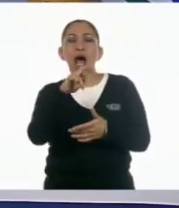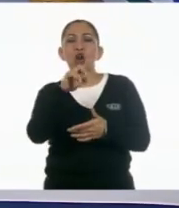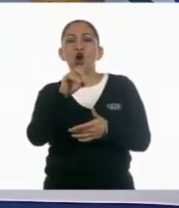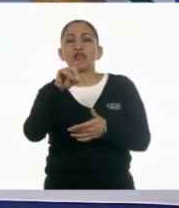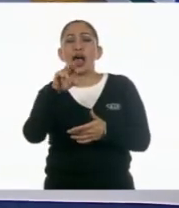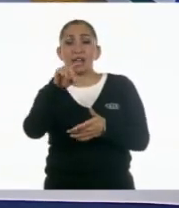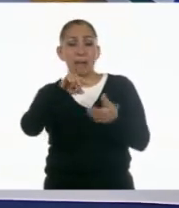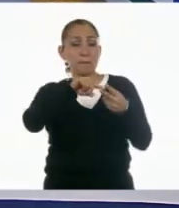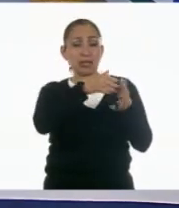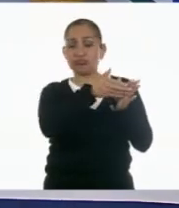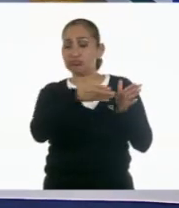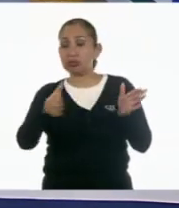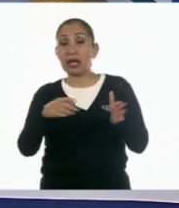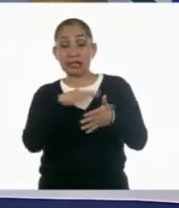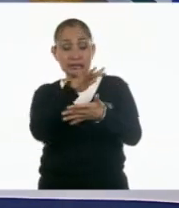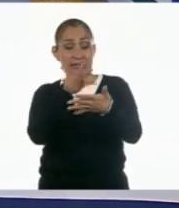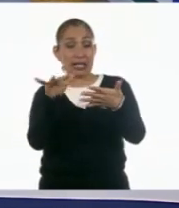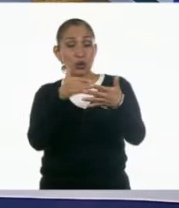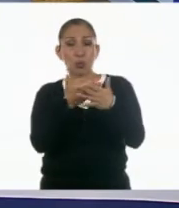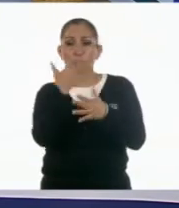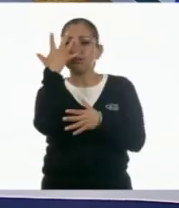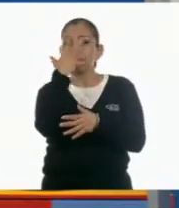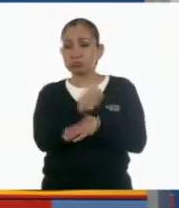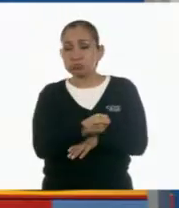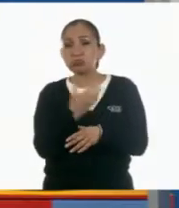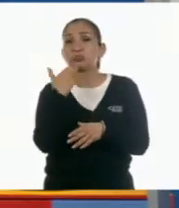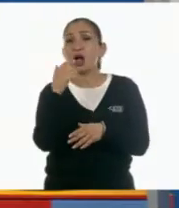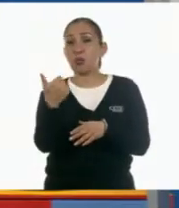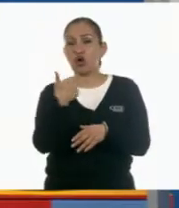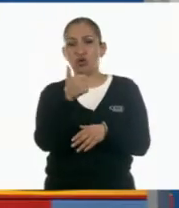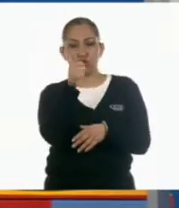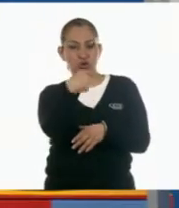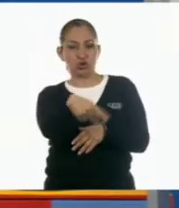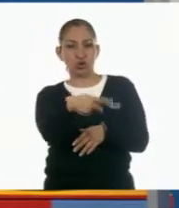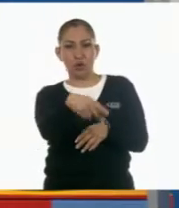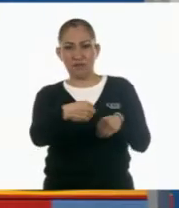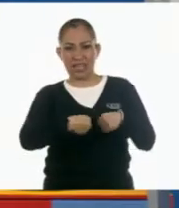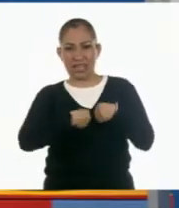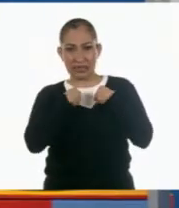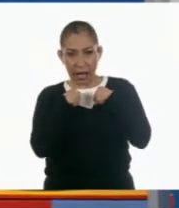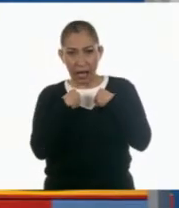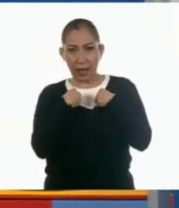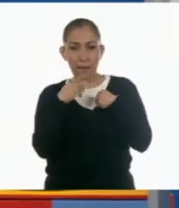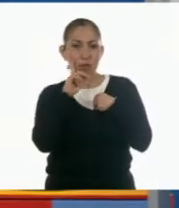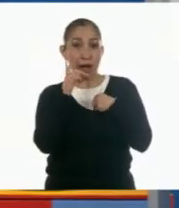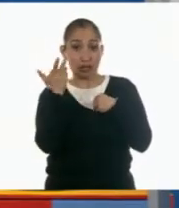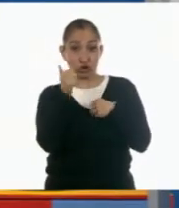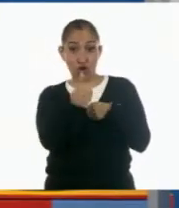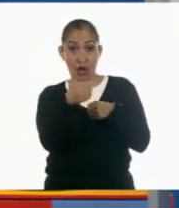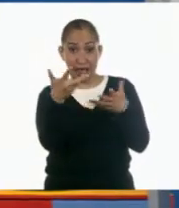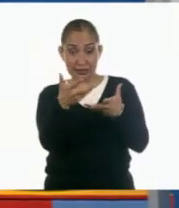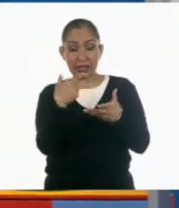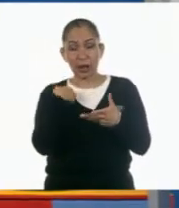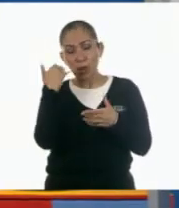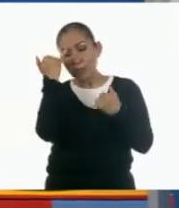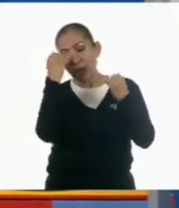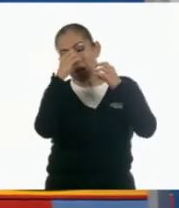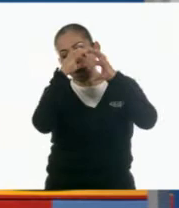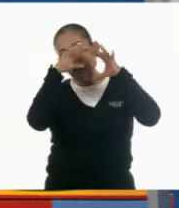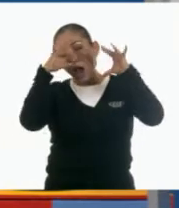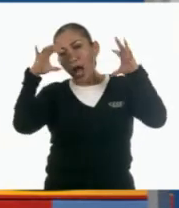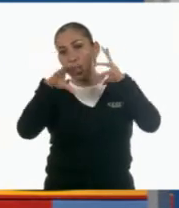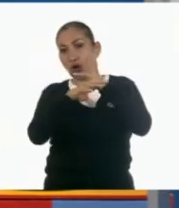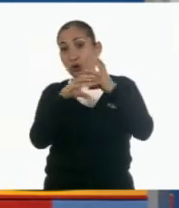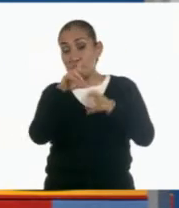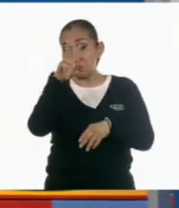el principio. Es un texto muy bonito, es un texto autobiográfico que también te va a permitir imaginar muchas